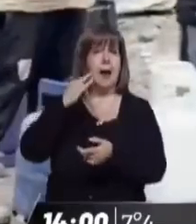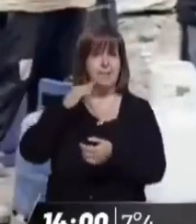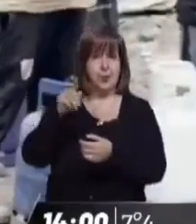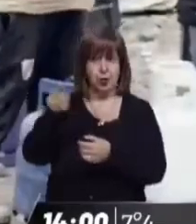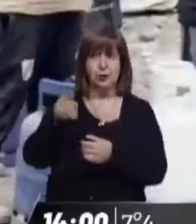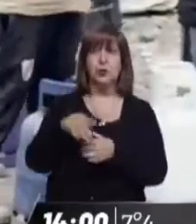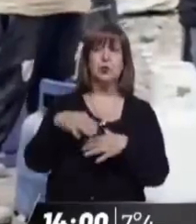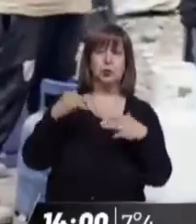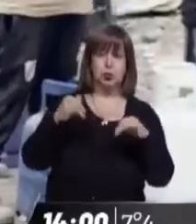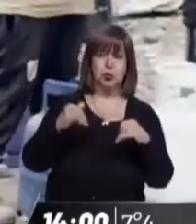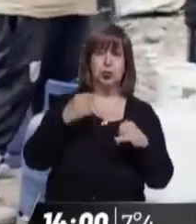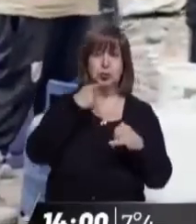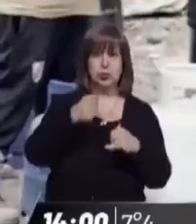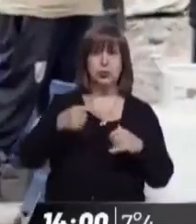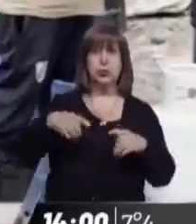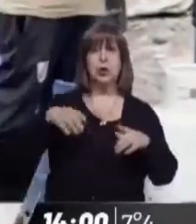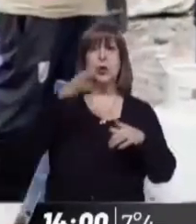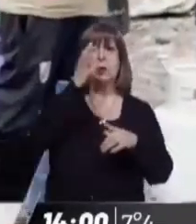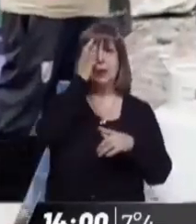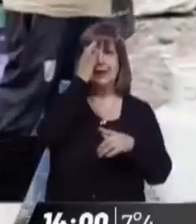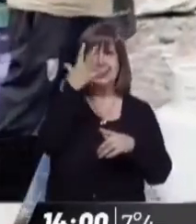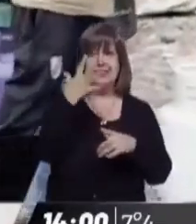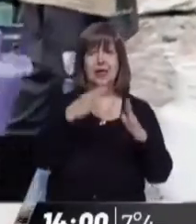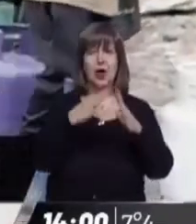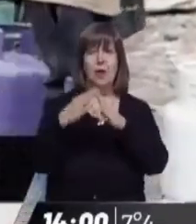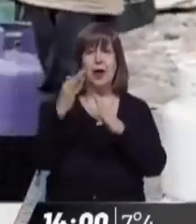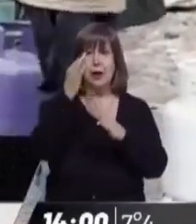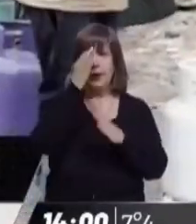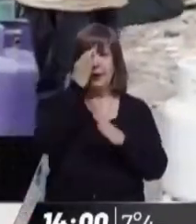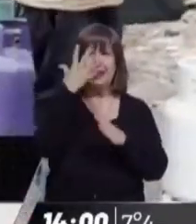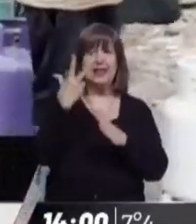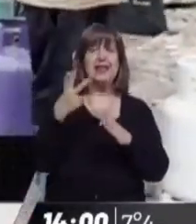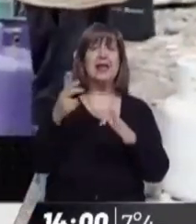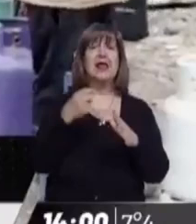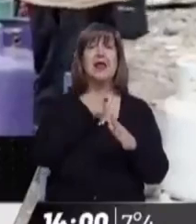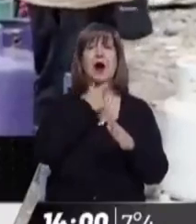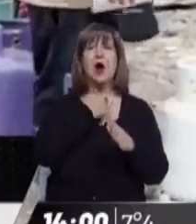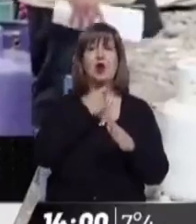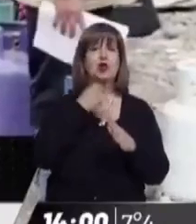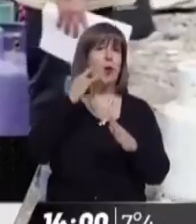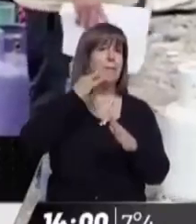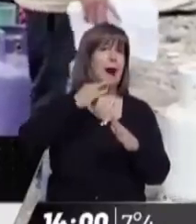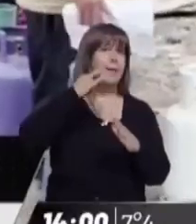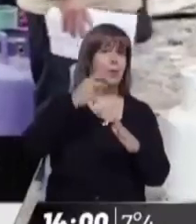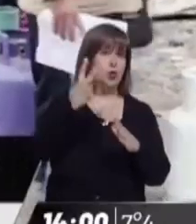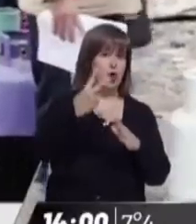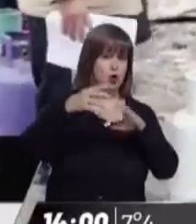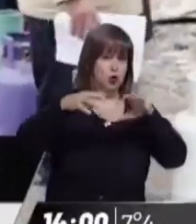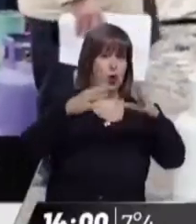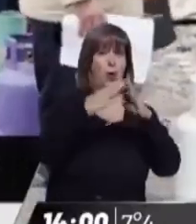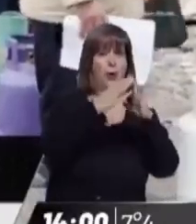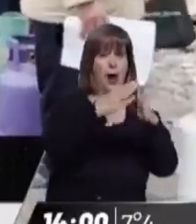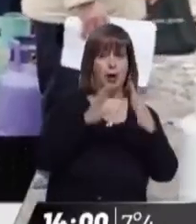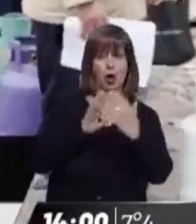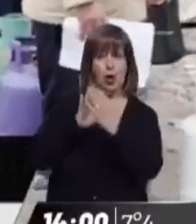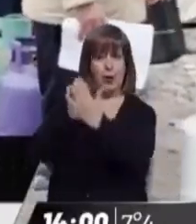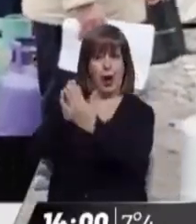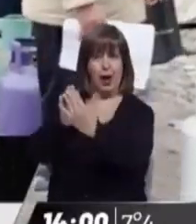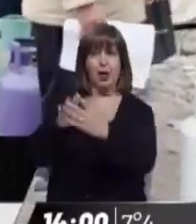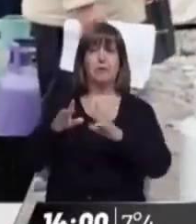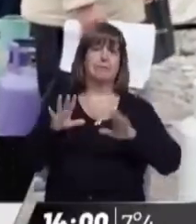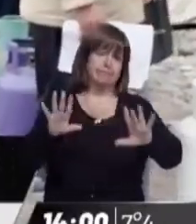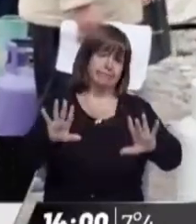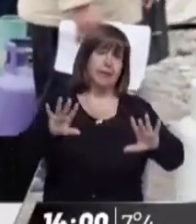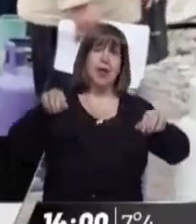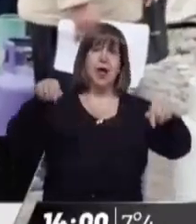demanda de la garrafa subsidiada en los barrios 25 de mayo y 23 de agosto de Maipú. Claro, la diferencia es muy importante. Mientras en un comercio